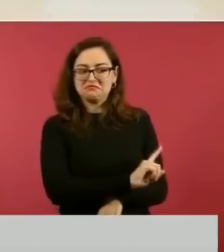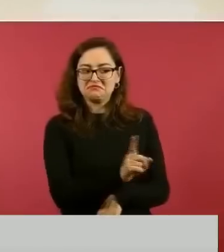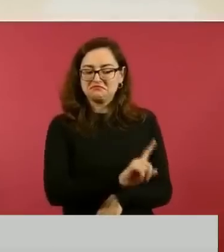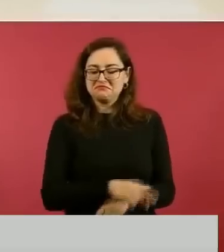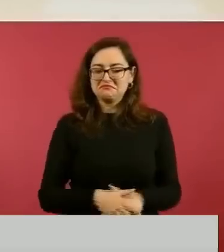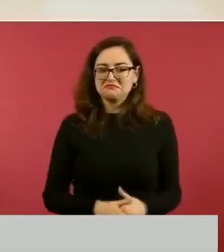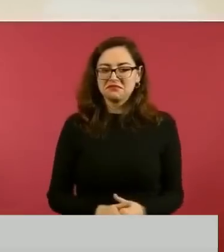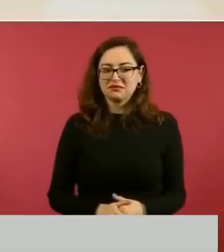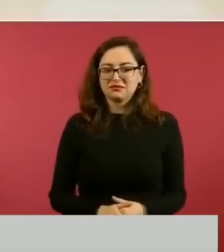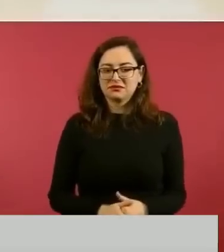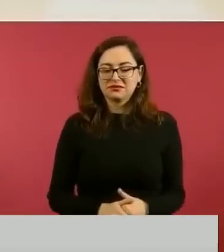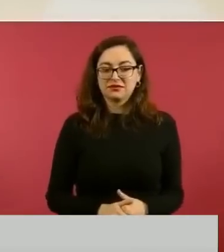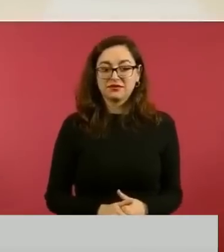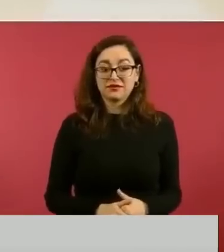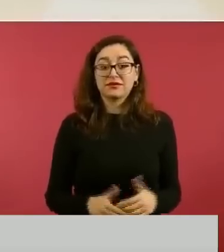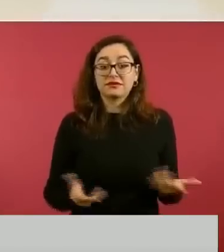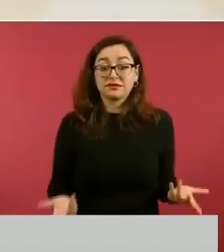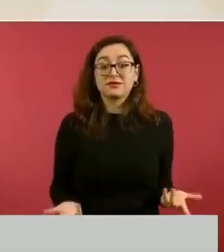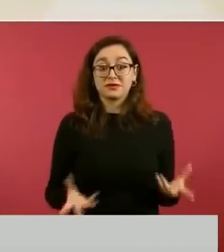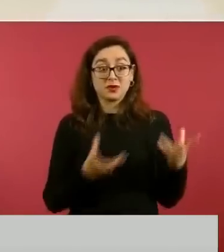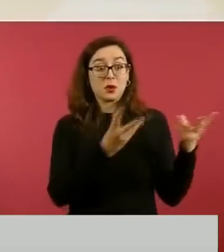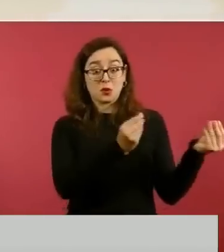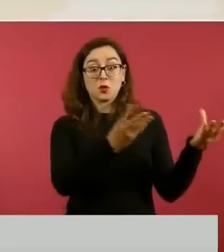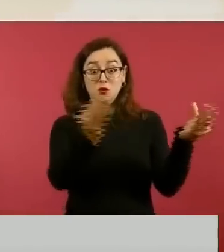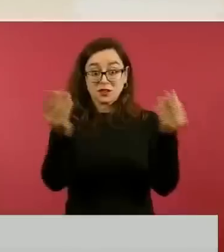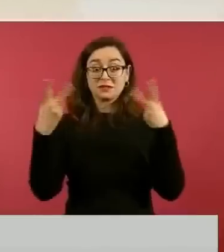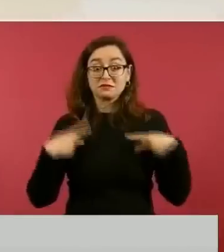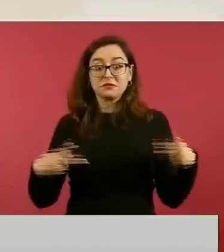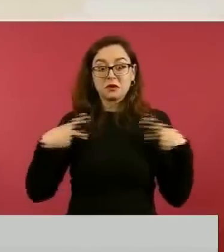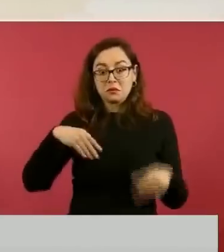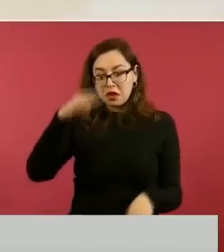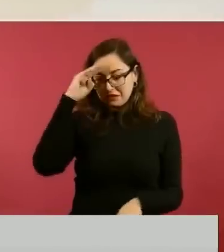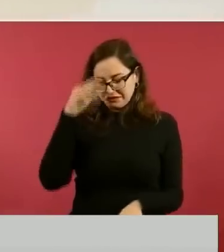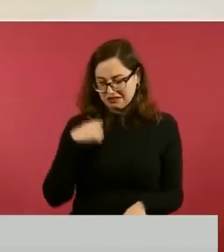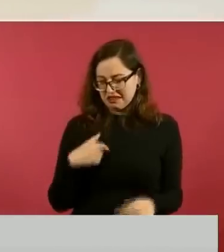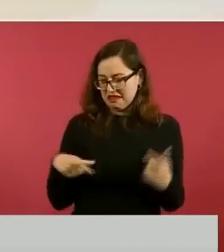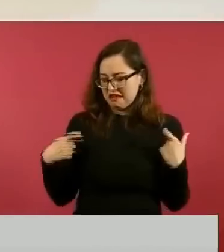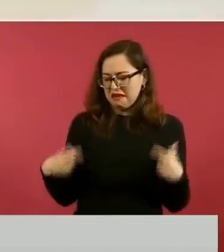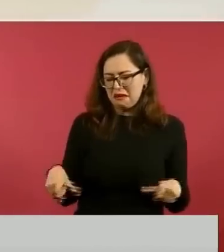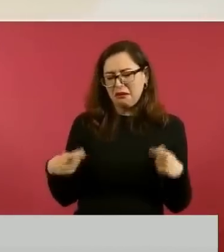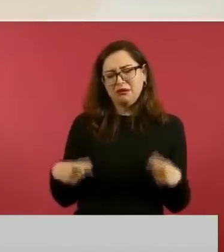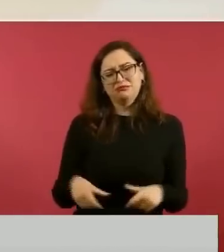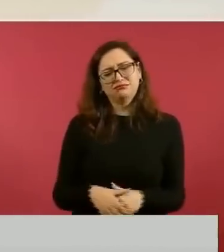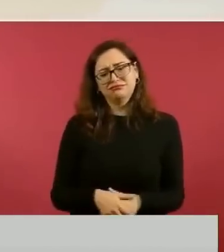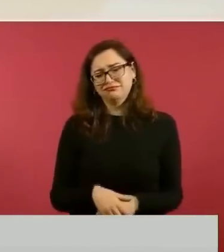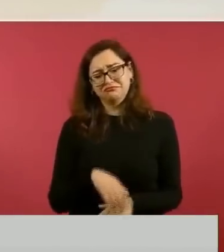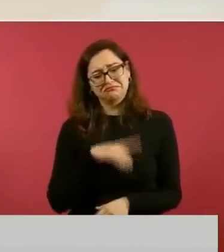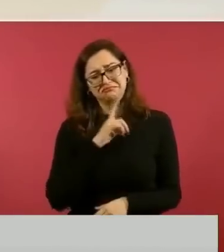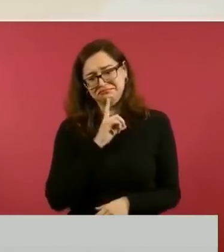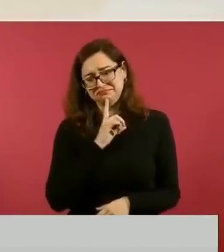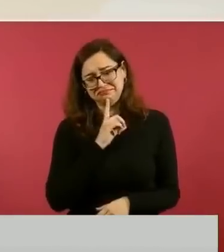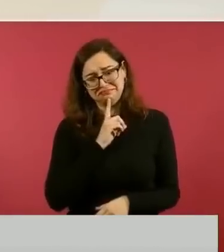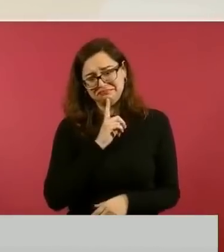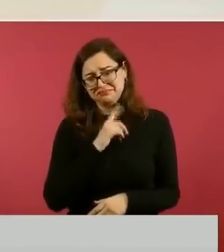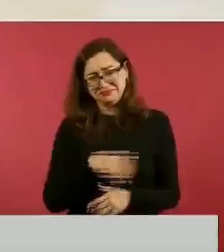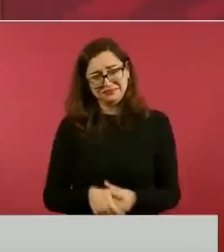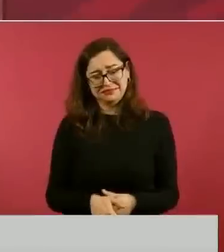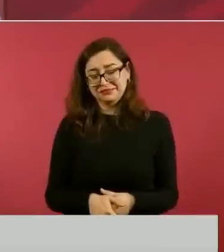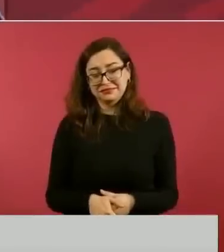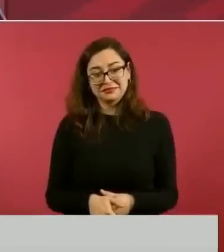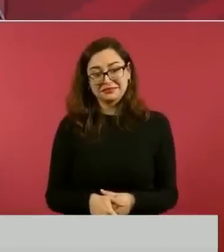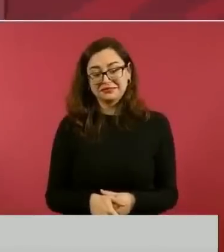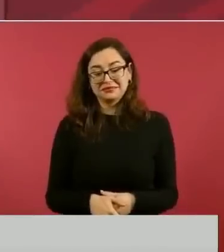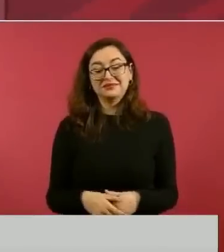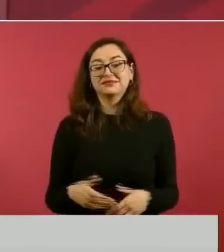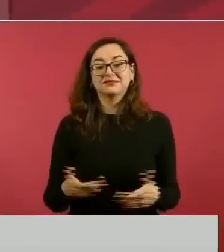Nacional, es más, queremos que funcione la Guardia Nacional. Yo creo que funcione para que te cuide a ti, para que cuide al auditorio, para que cuide a sus familias, para que